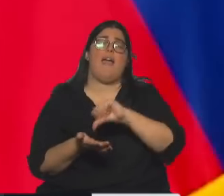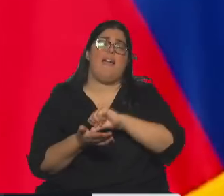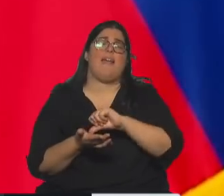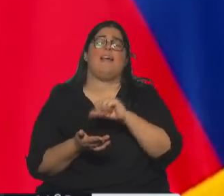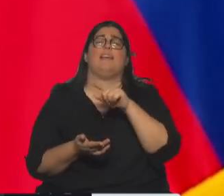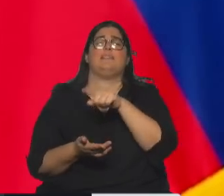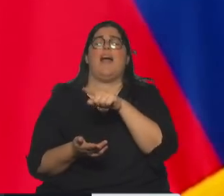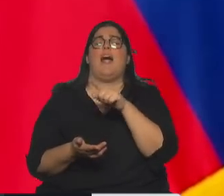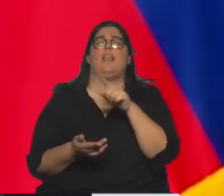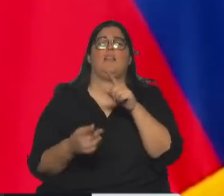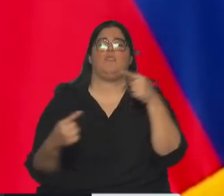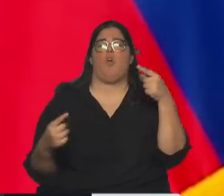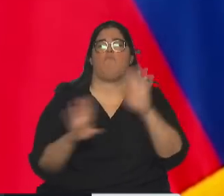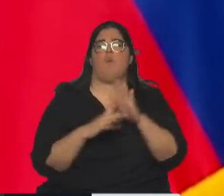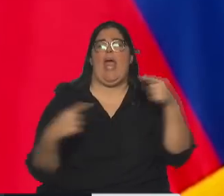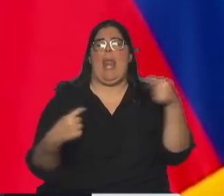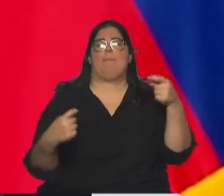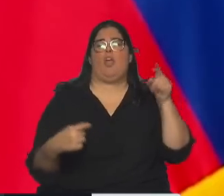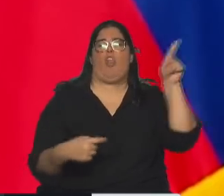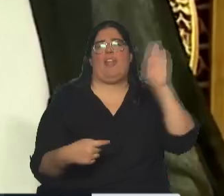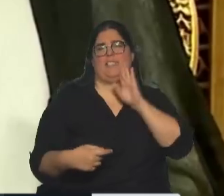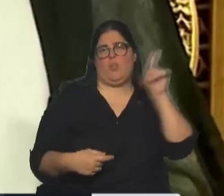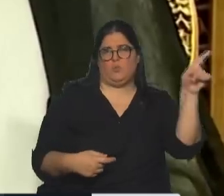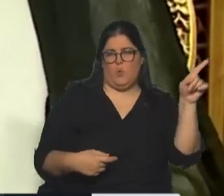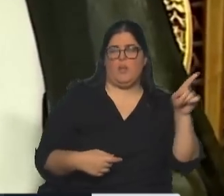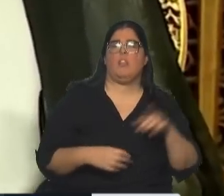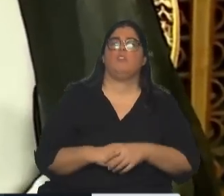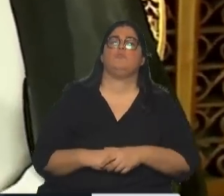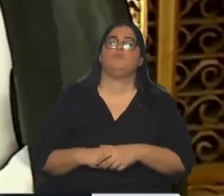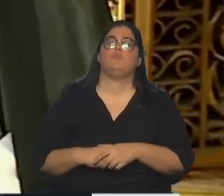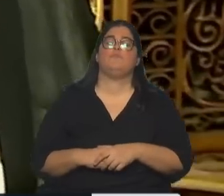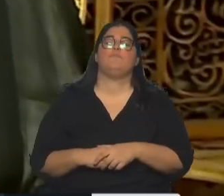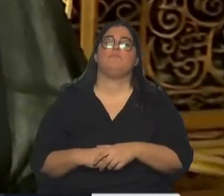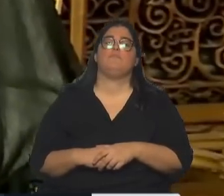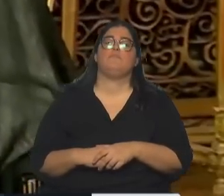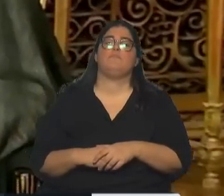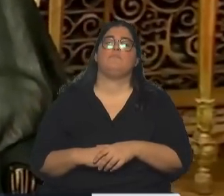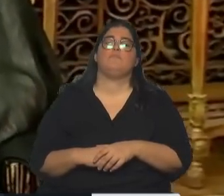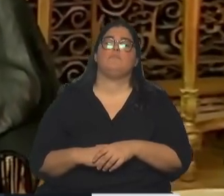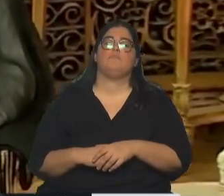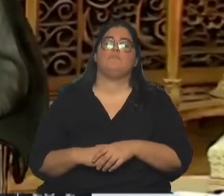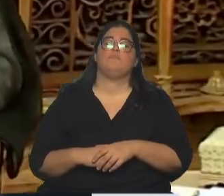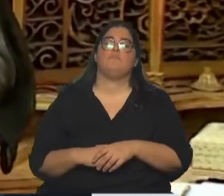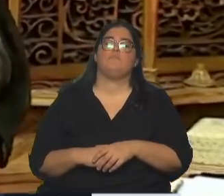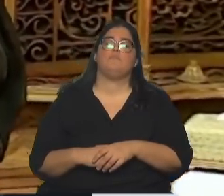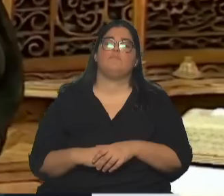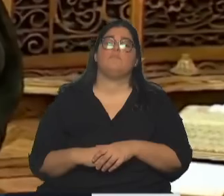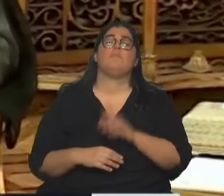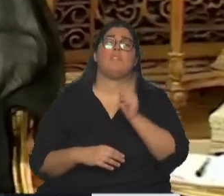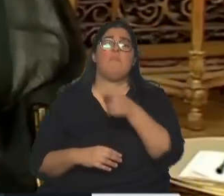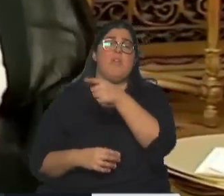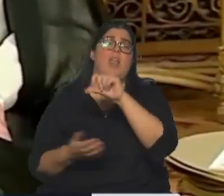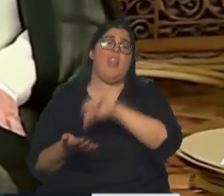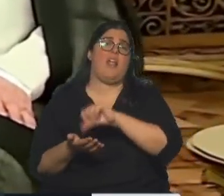israelíes y saudíes. Pero Rusia tiene ahora en común algo más con Irán: las sanciones